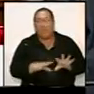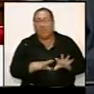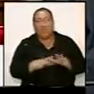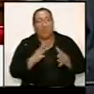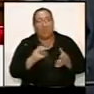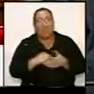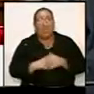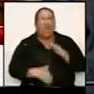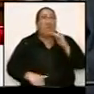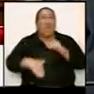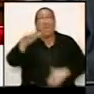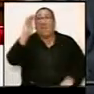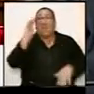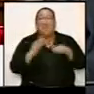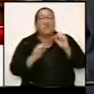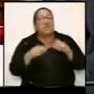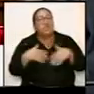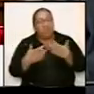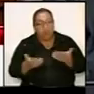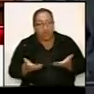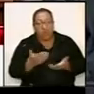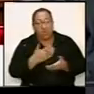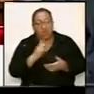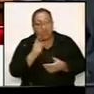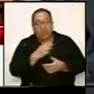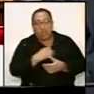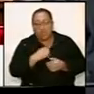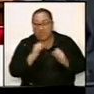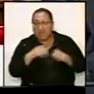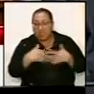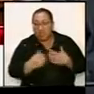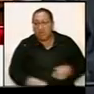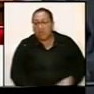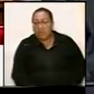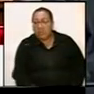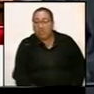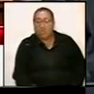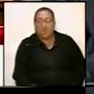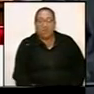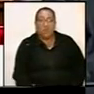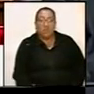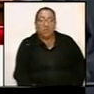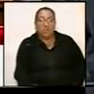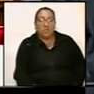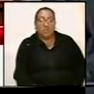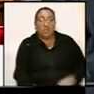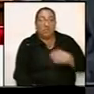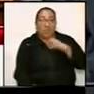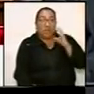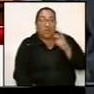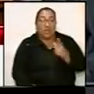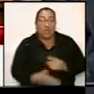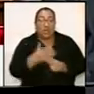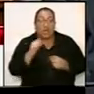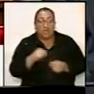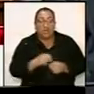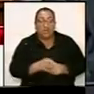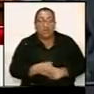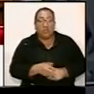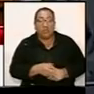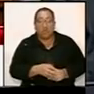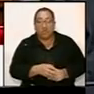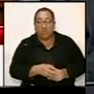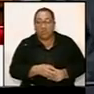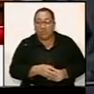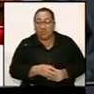de gigantes. Sí se puede, premier, sí se puede hacerlo. Yo creo que la